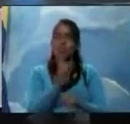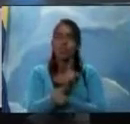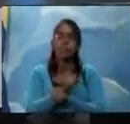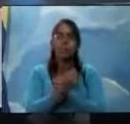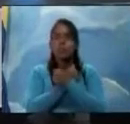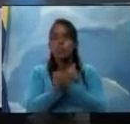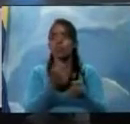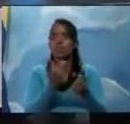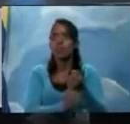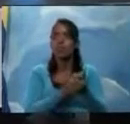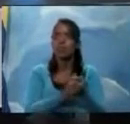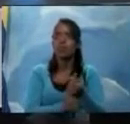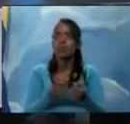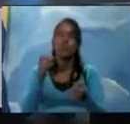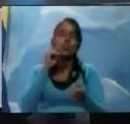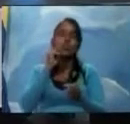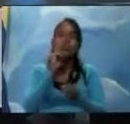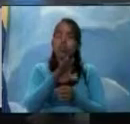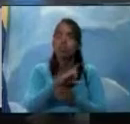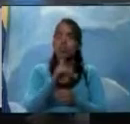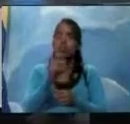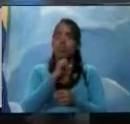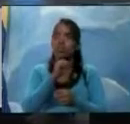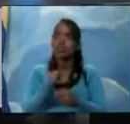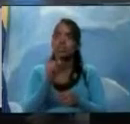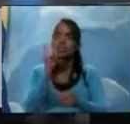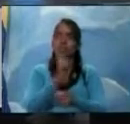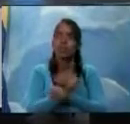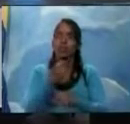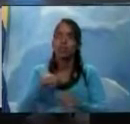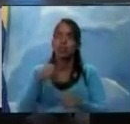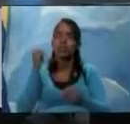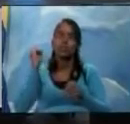amados hermanos, el sopladito. No es que solamente yo...